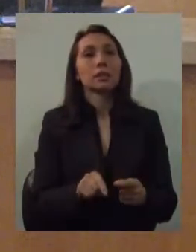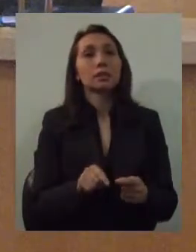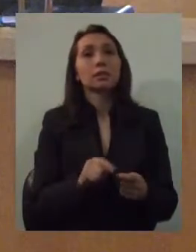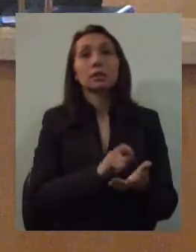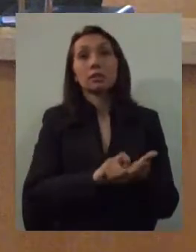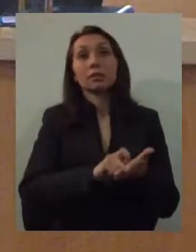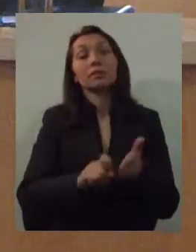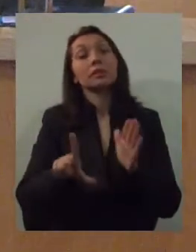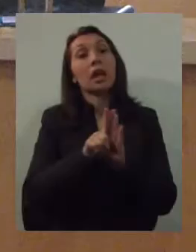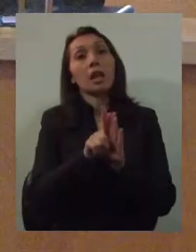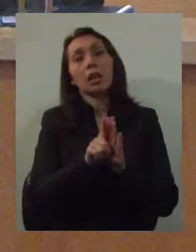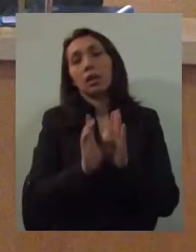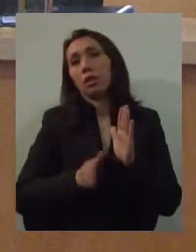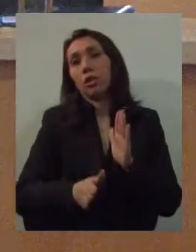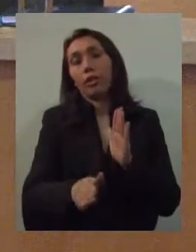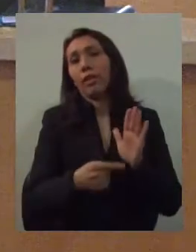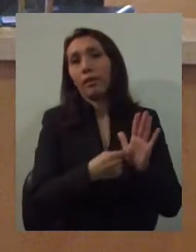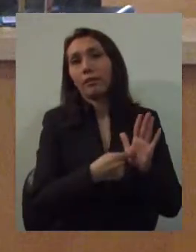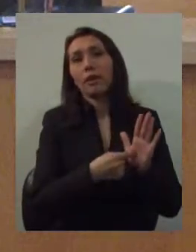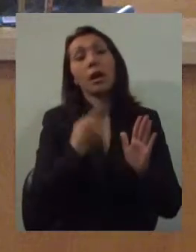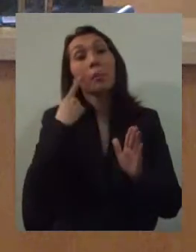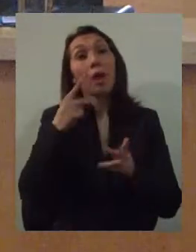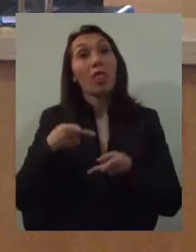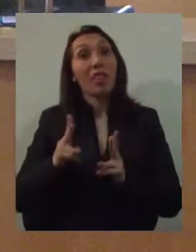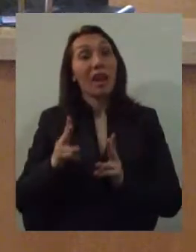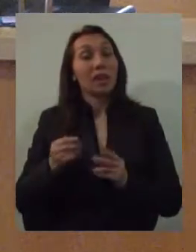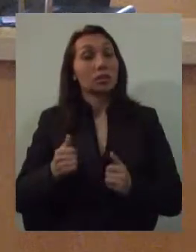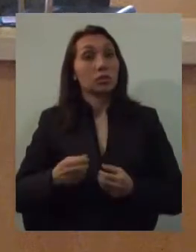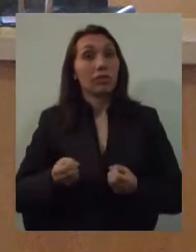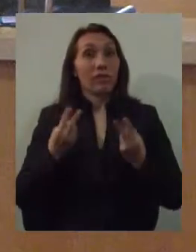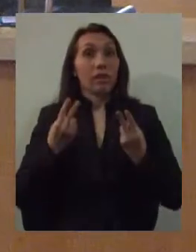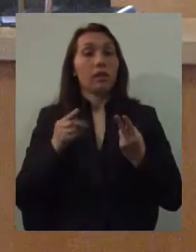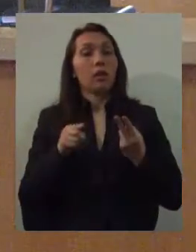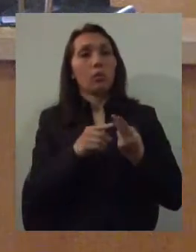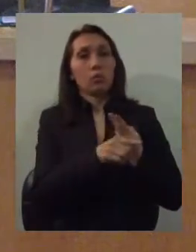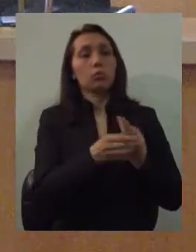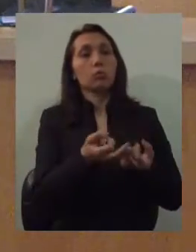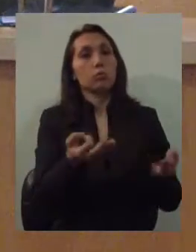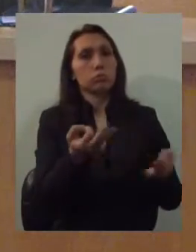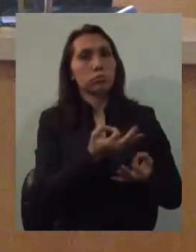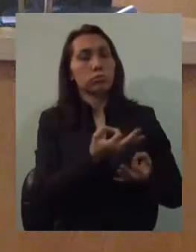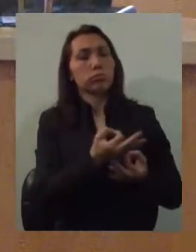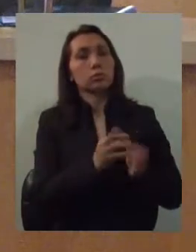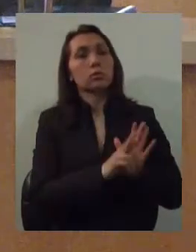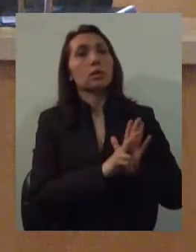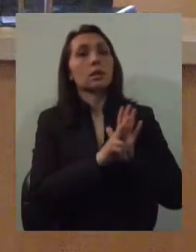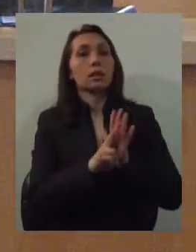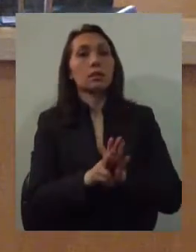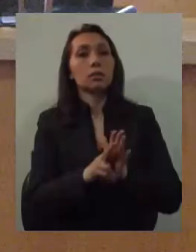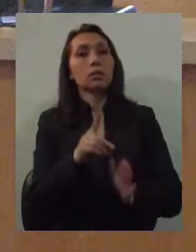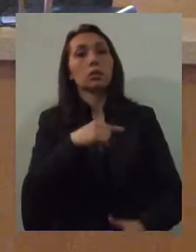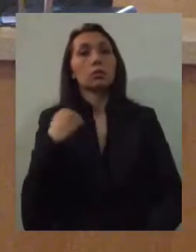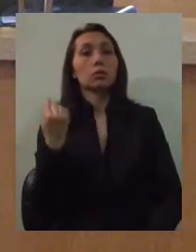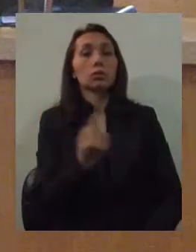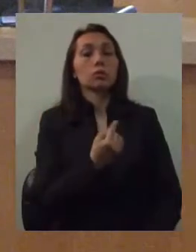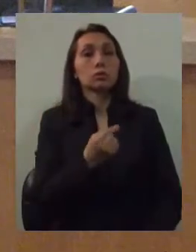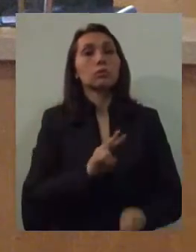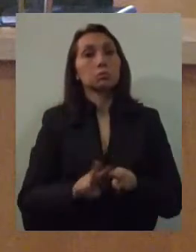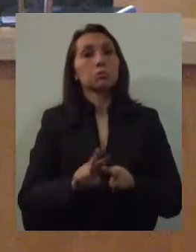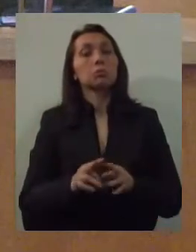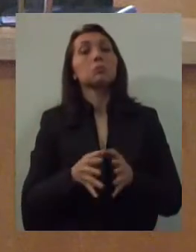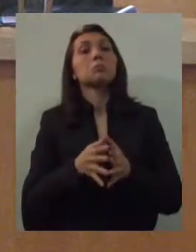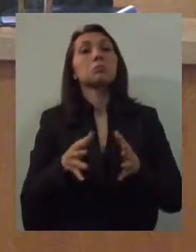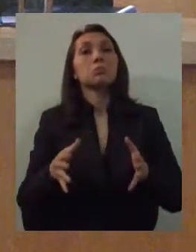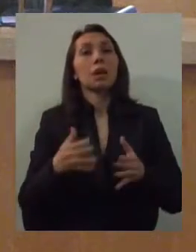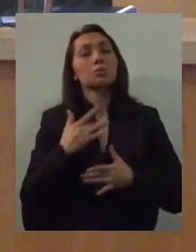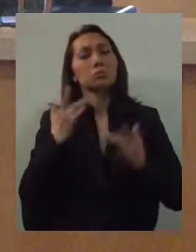letra de la ley sigue estando, pero el derecho vivo... es el que usted, por ejemplo, representa y que nos hace estar cada vez